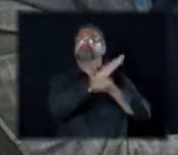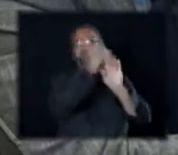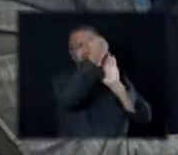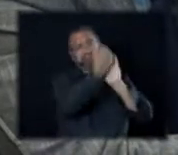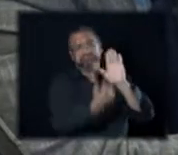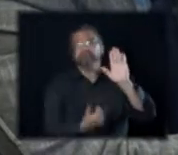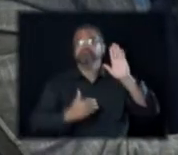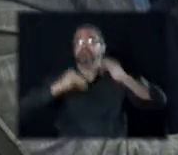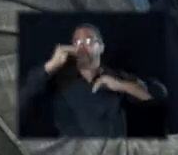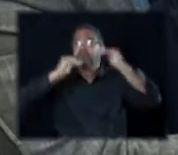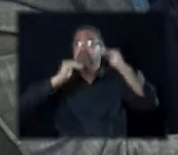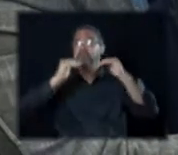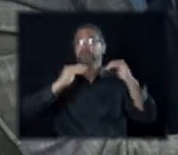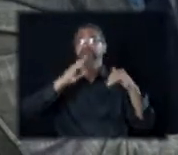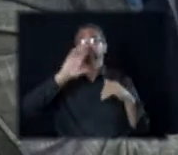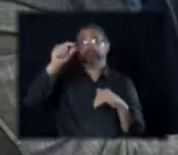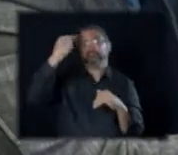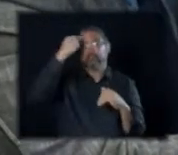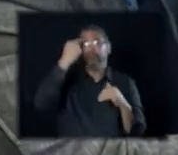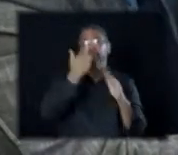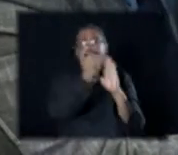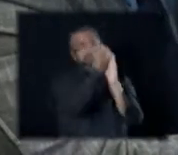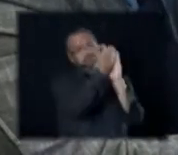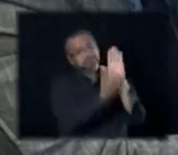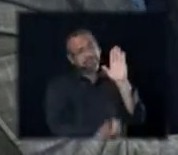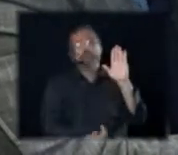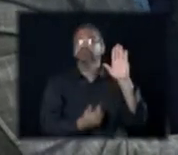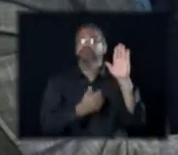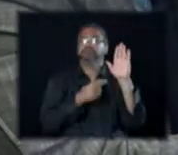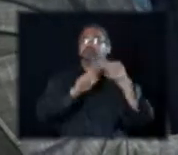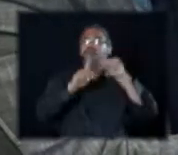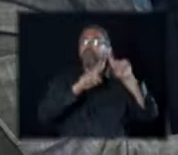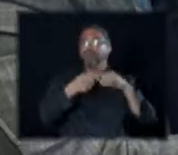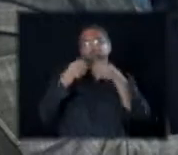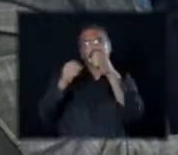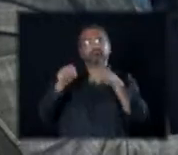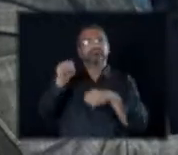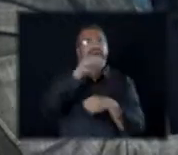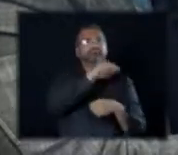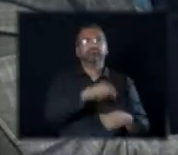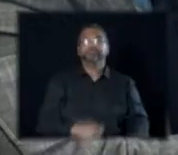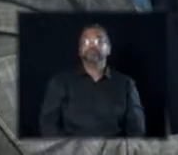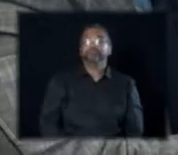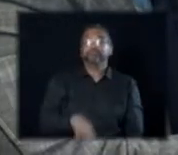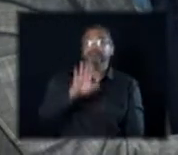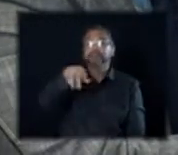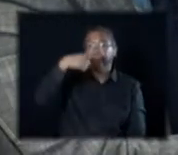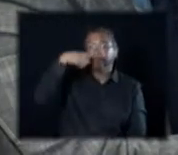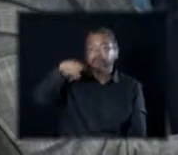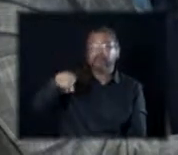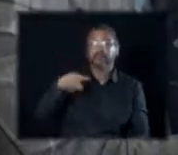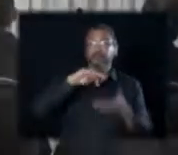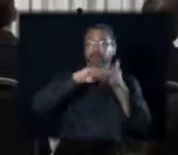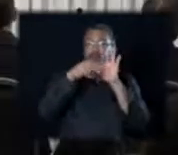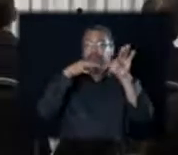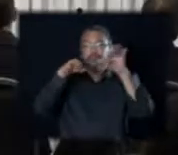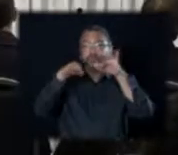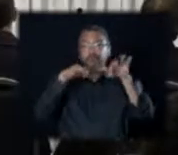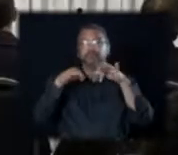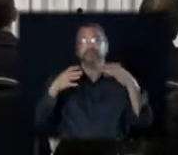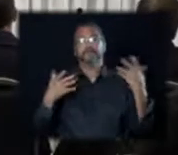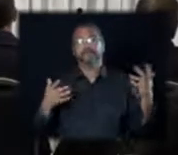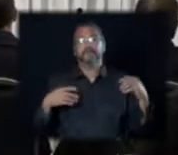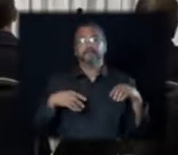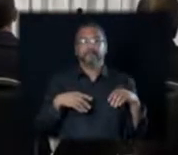capacidad la lista más completa de saldos bancarios del gobierno de Puerto Rico y sus